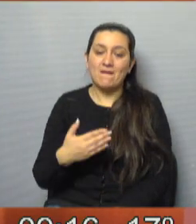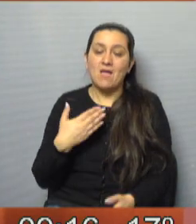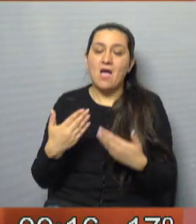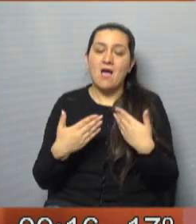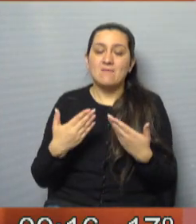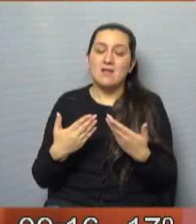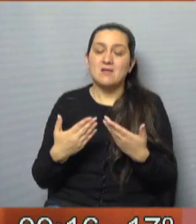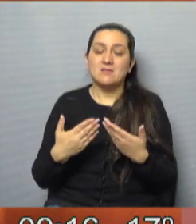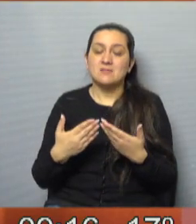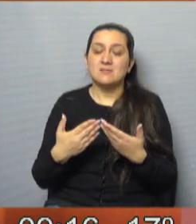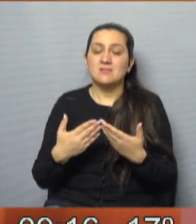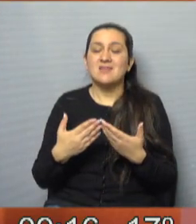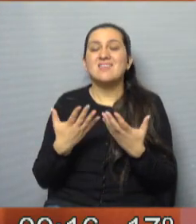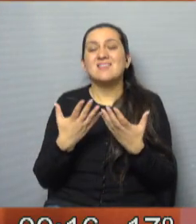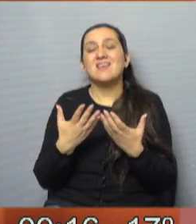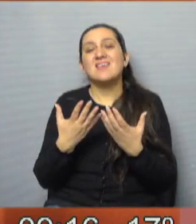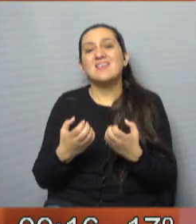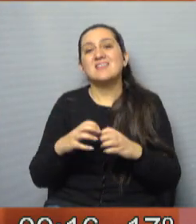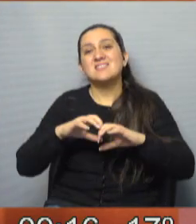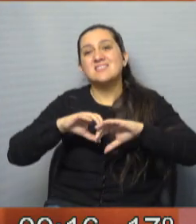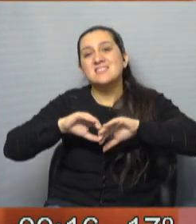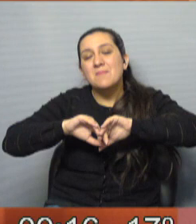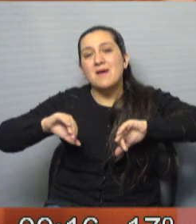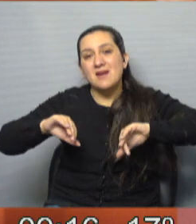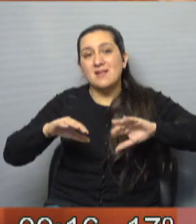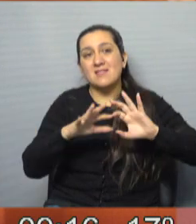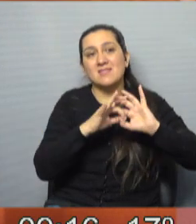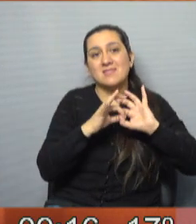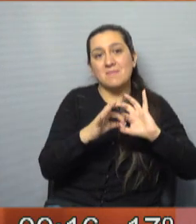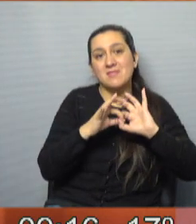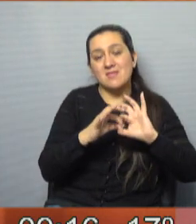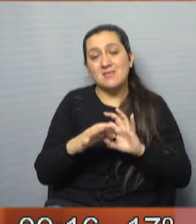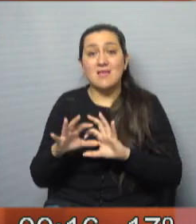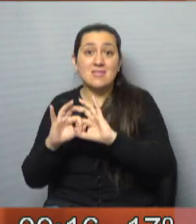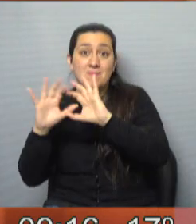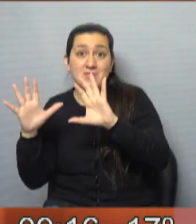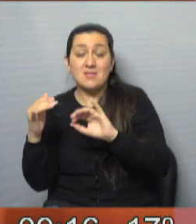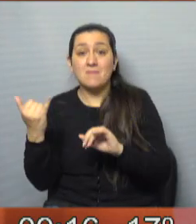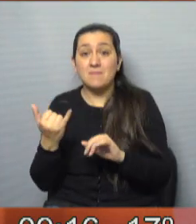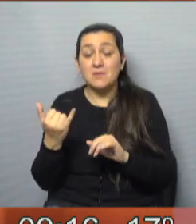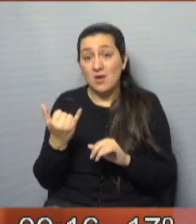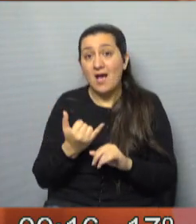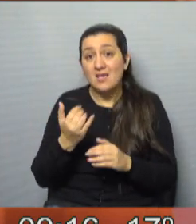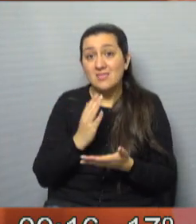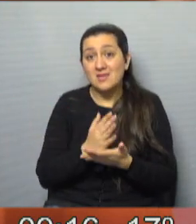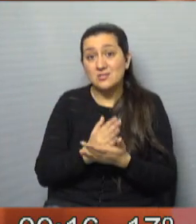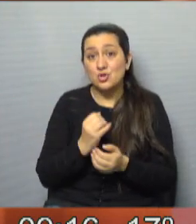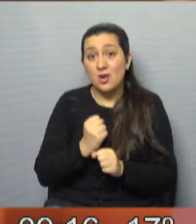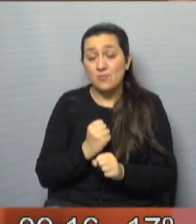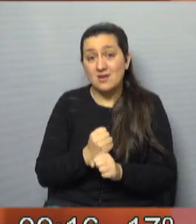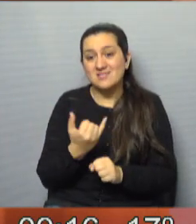trata de separar dependientes de independientes, pero ya hay un derecho laboral para los dependientes. Uh-huh. Y dependientes en